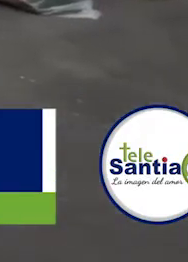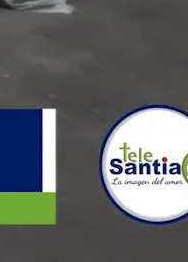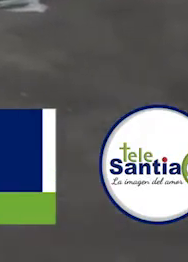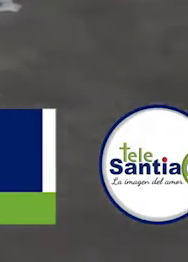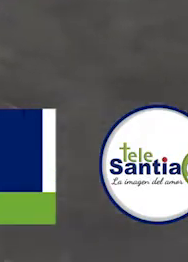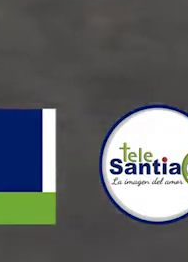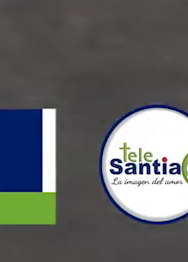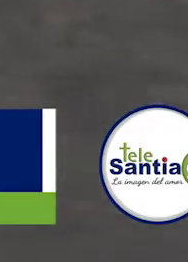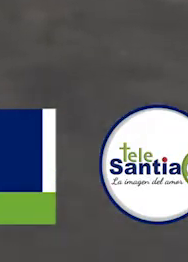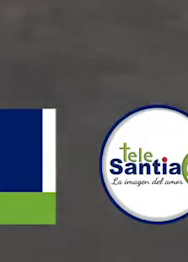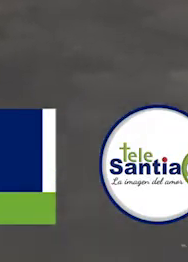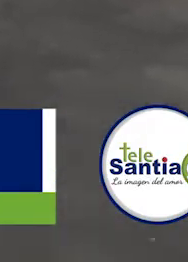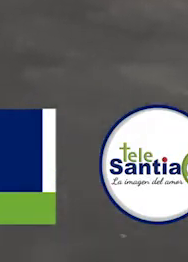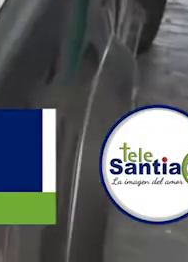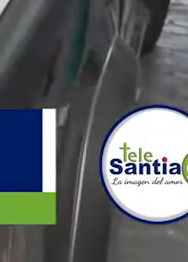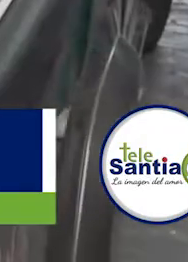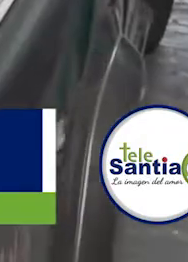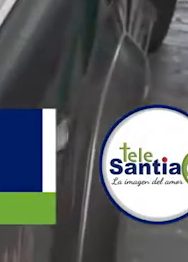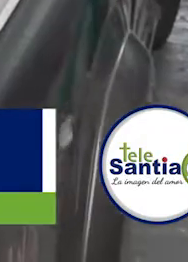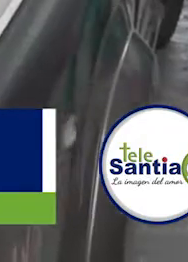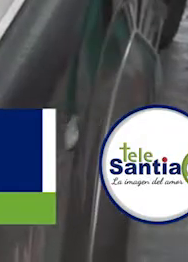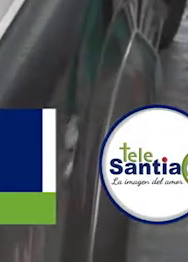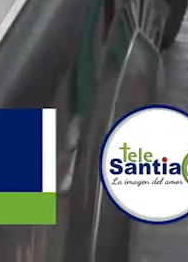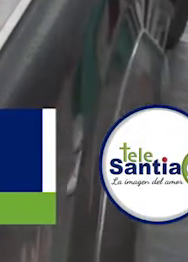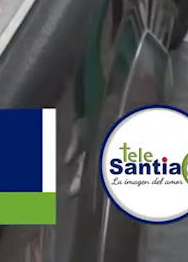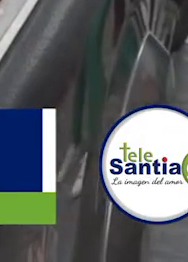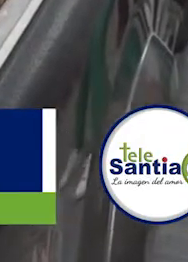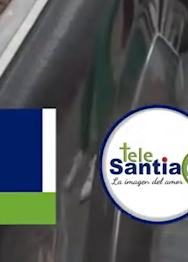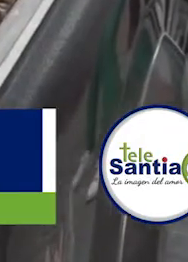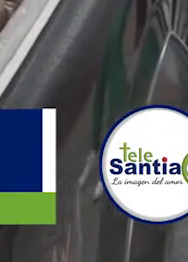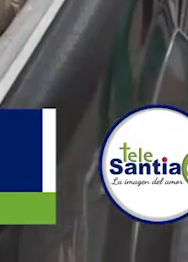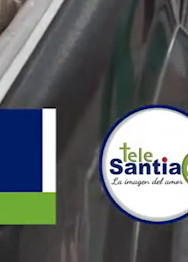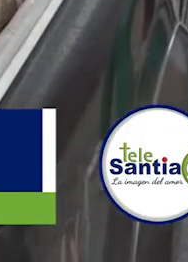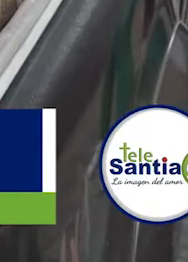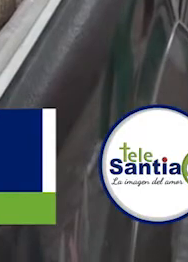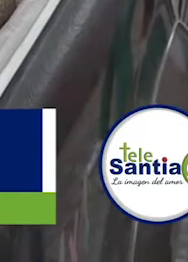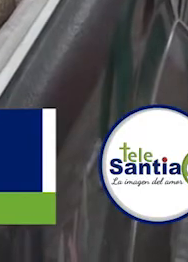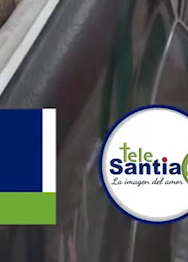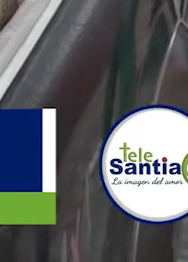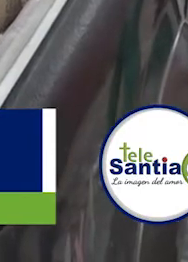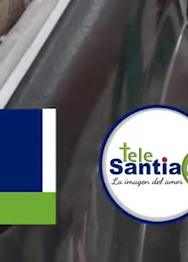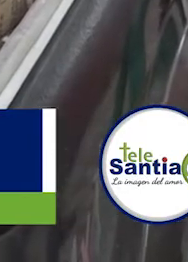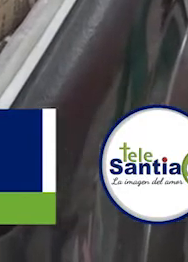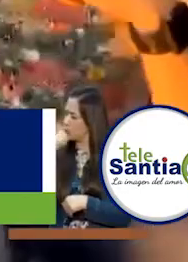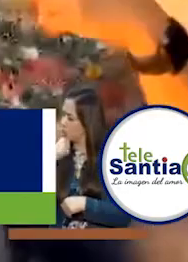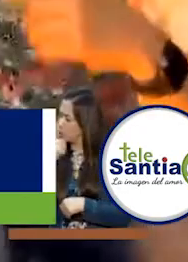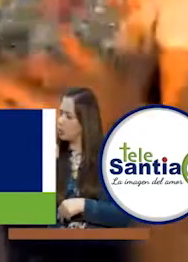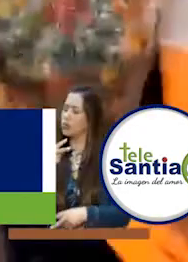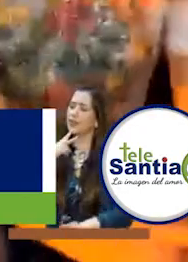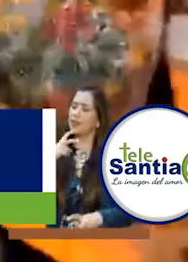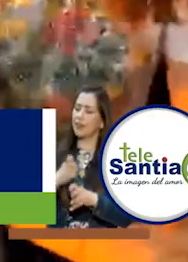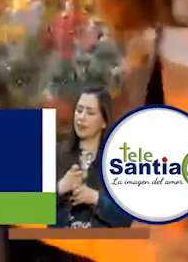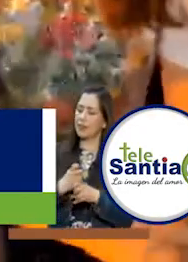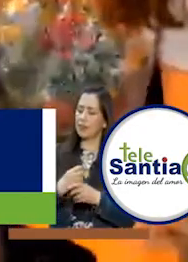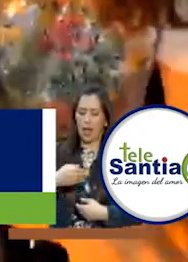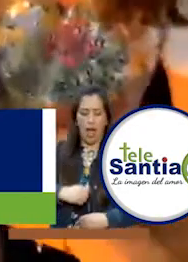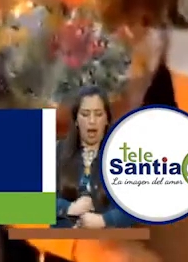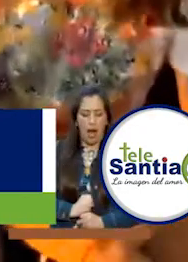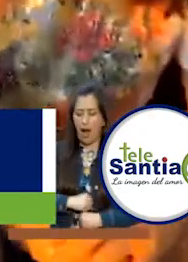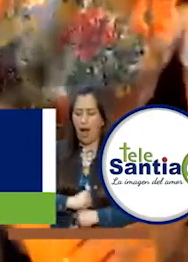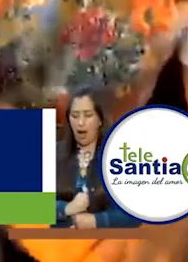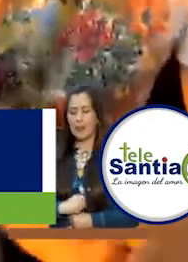de los tunjanos. Por otra parte, no solo las autoridades se sumaron a esta UNETON por Tunja, sino que también artistas como María Mulata, Don